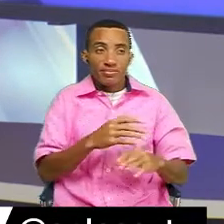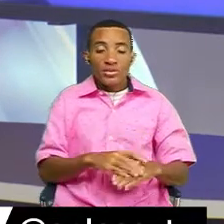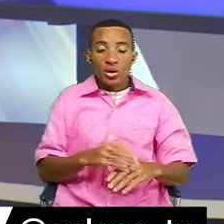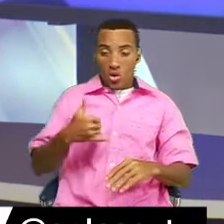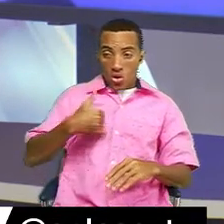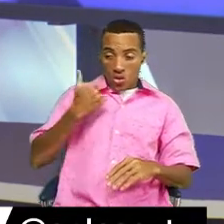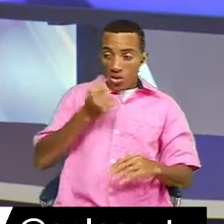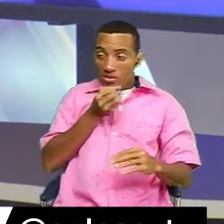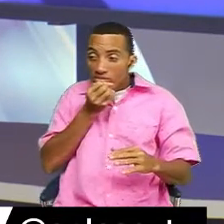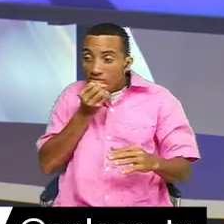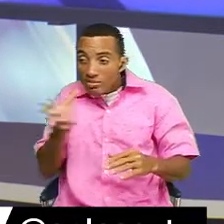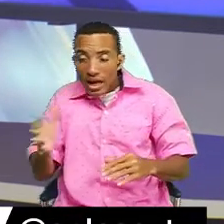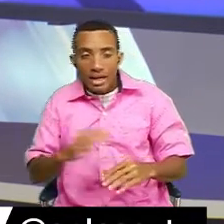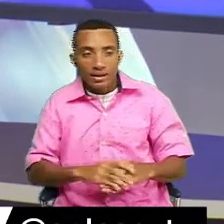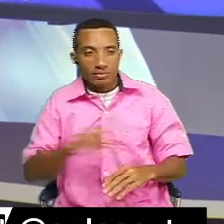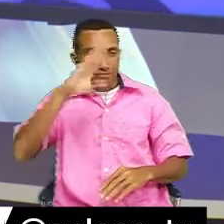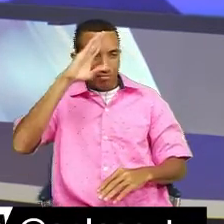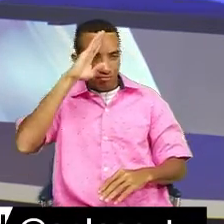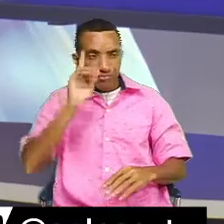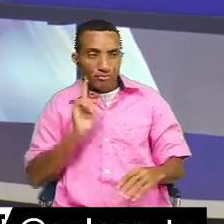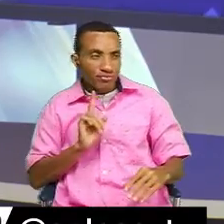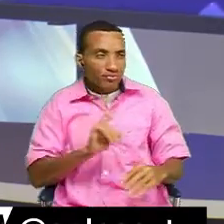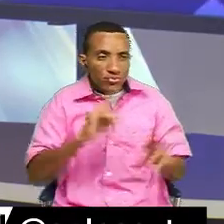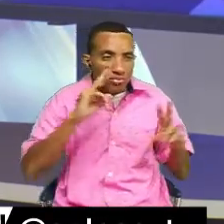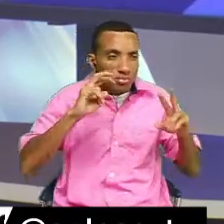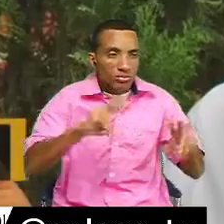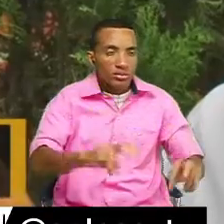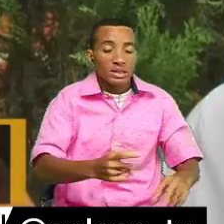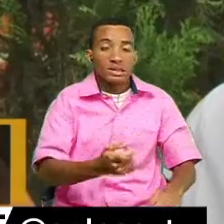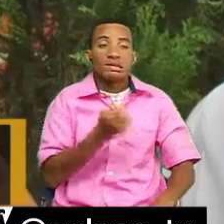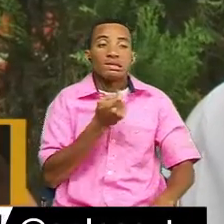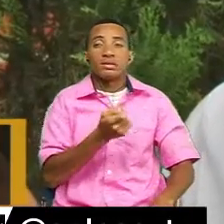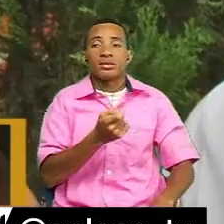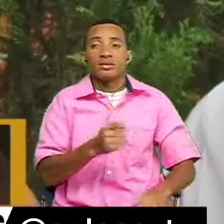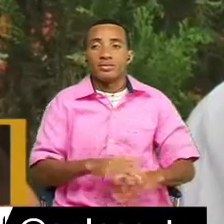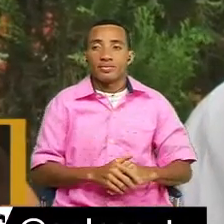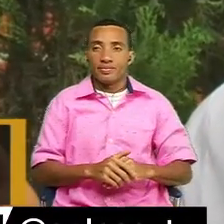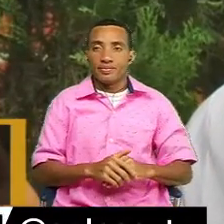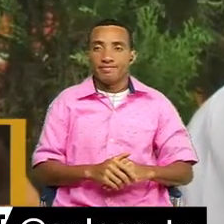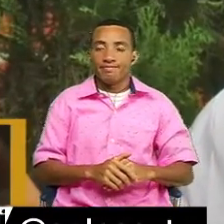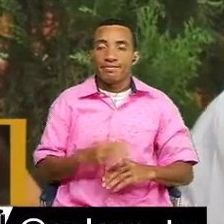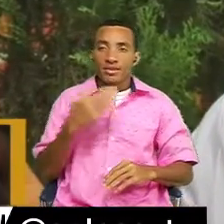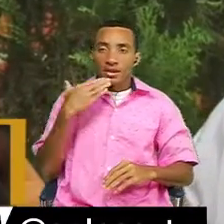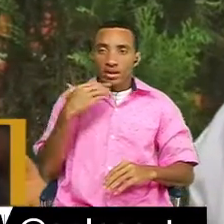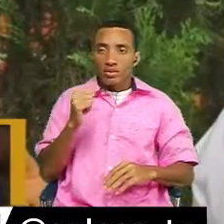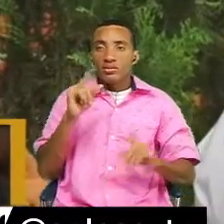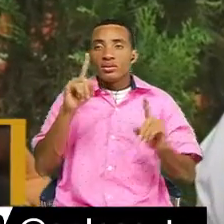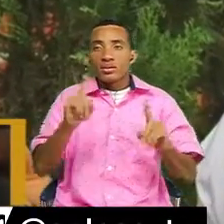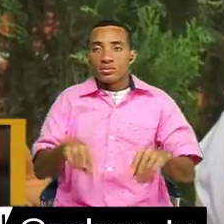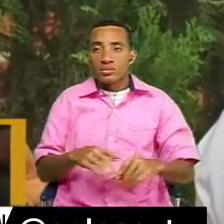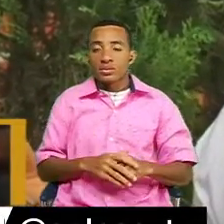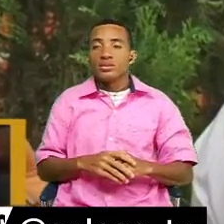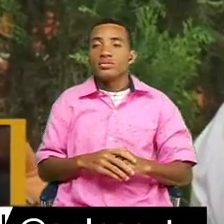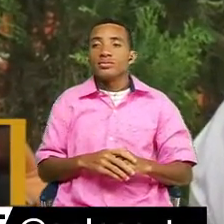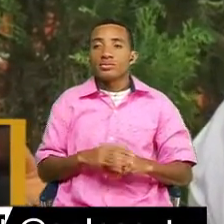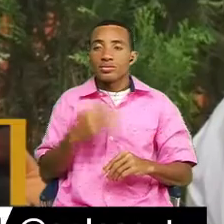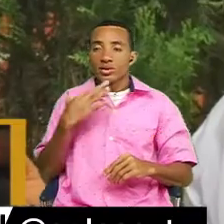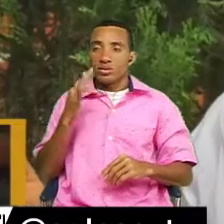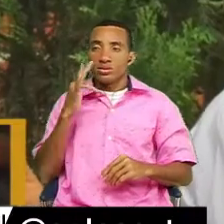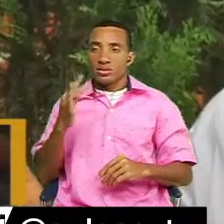y realizan el seguimiento a la delicada situación. Puesto que esta persona es víctima, interviene en el proceso penal como testigo, como